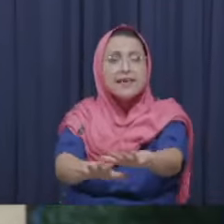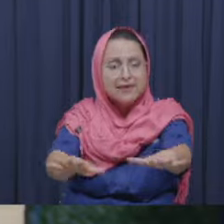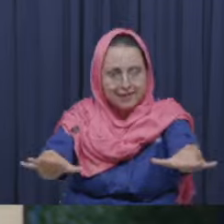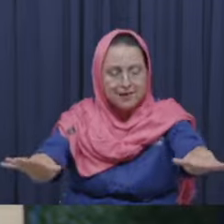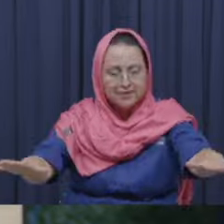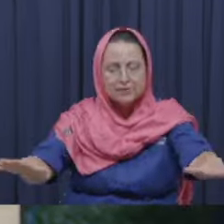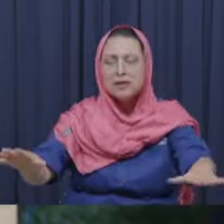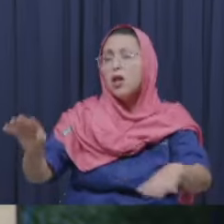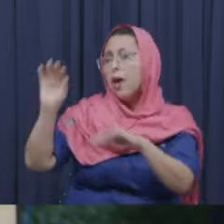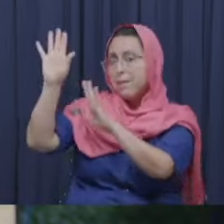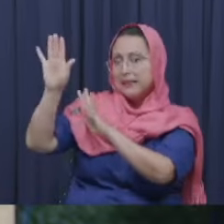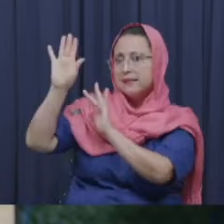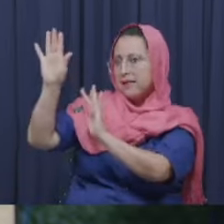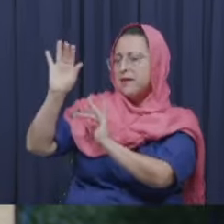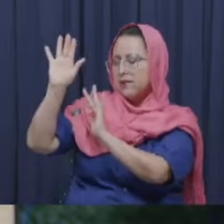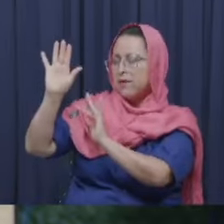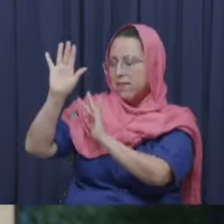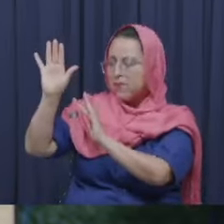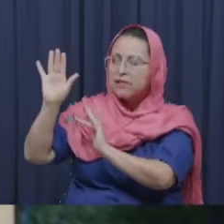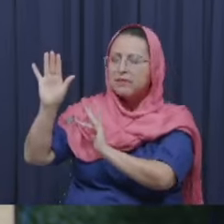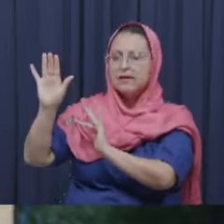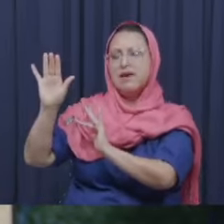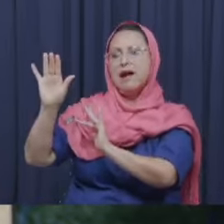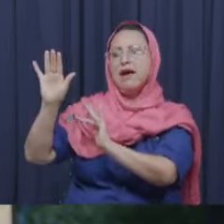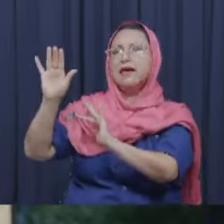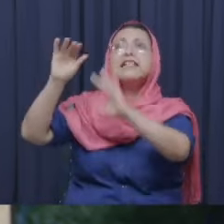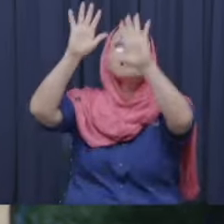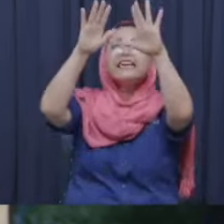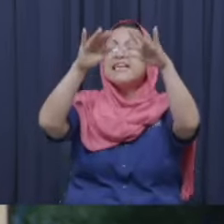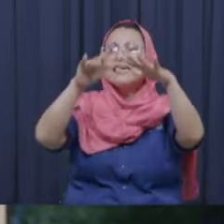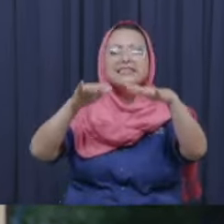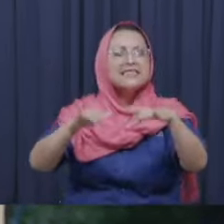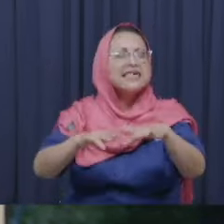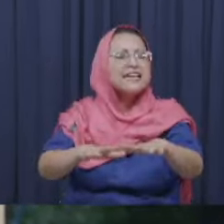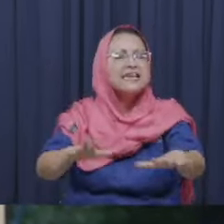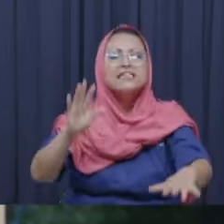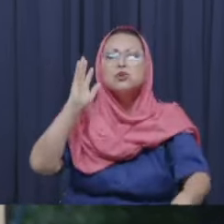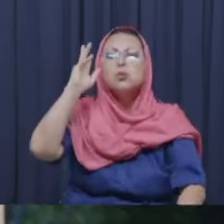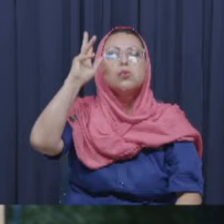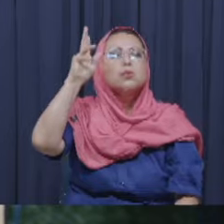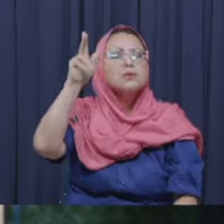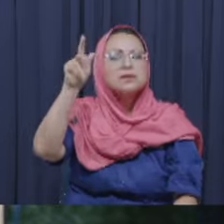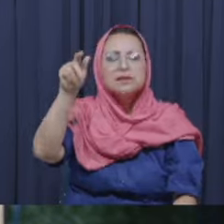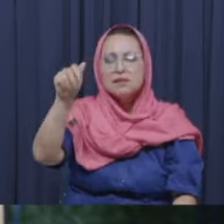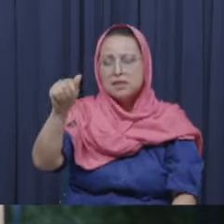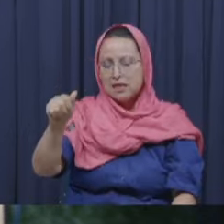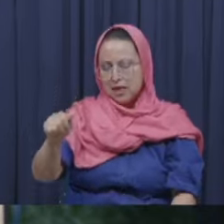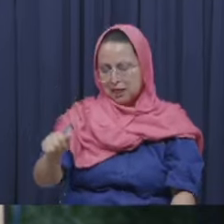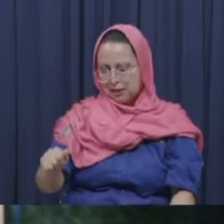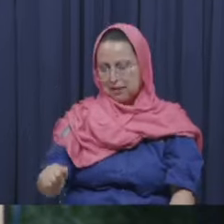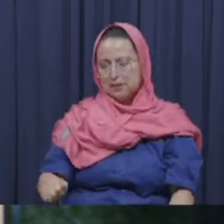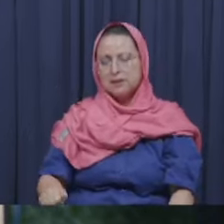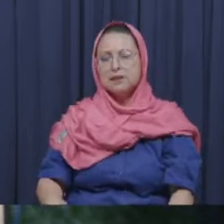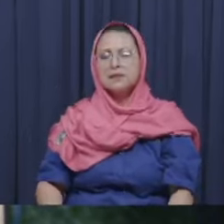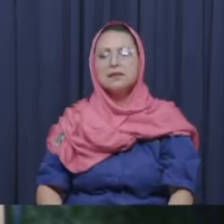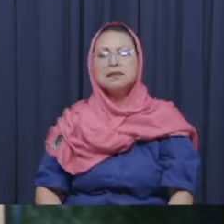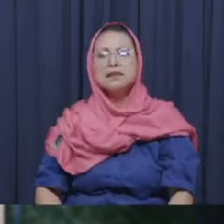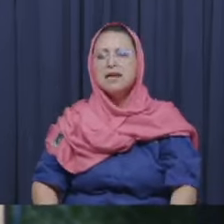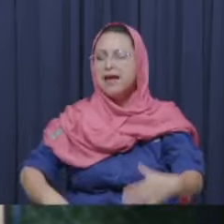esa misericordia que tú, Señor, derramas a diario, esas misericordias nuevas, que